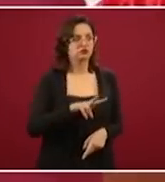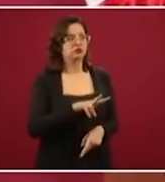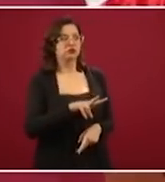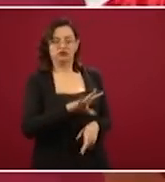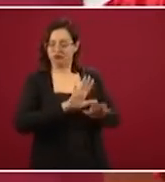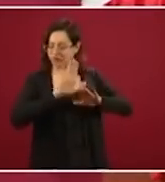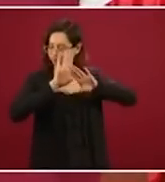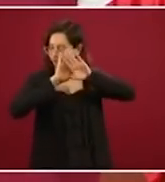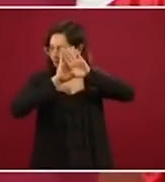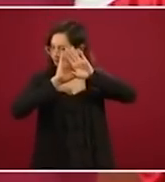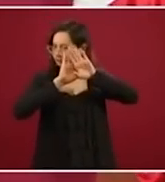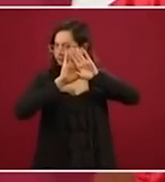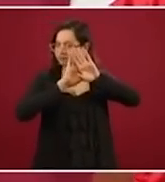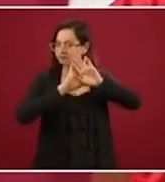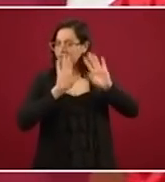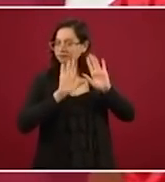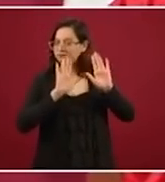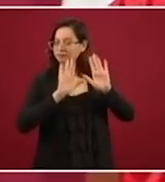correcto.